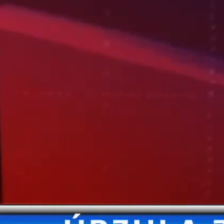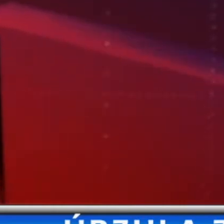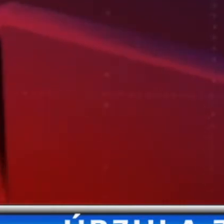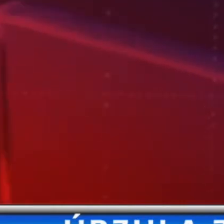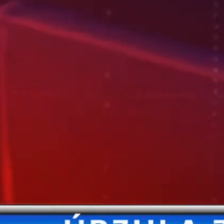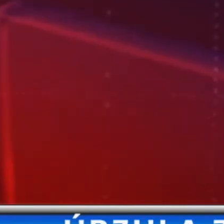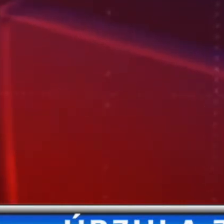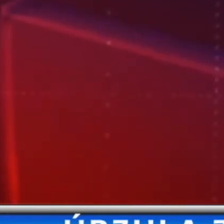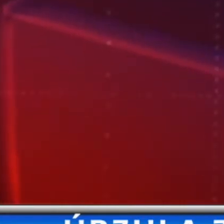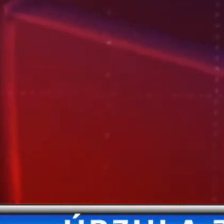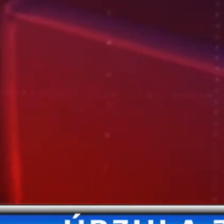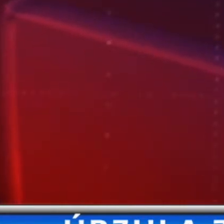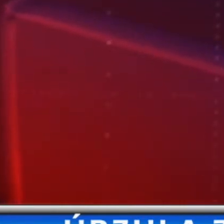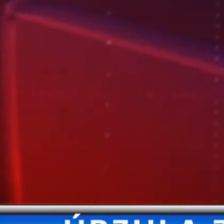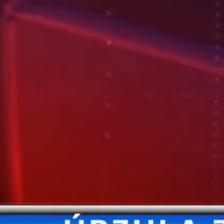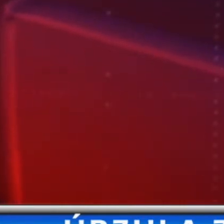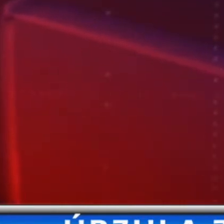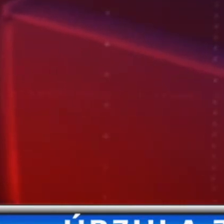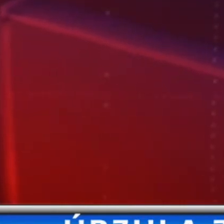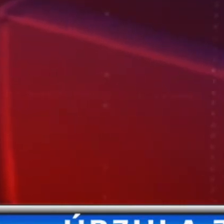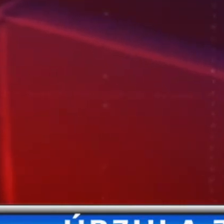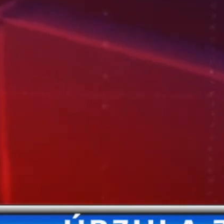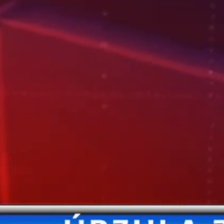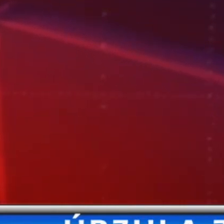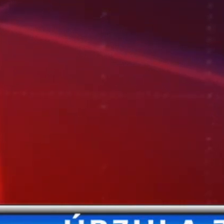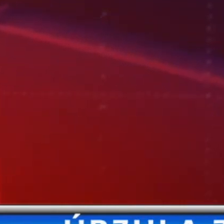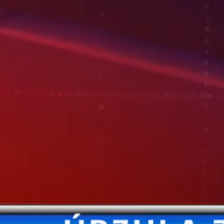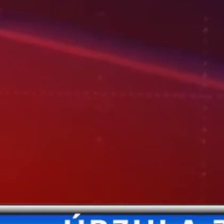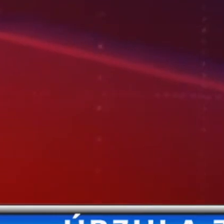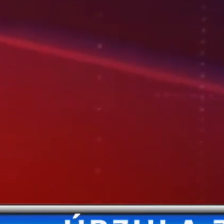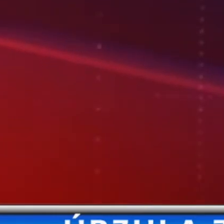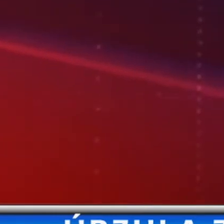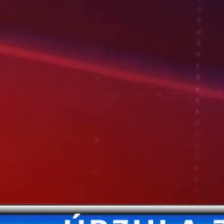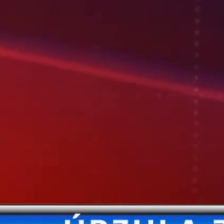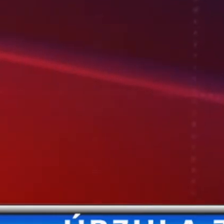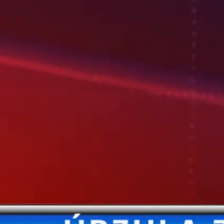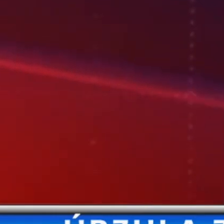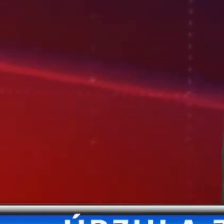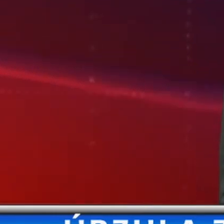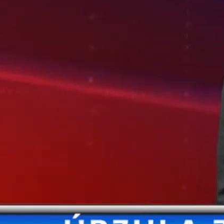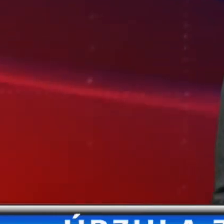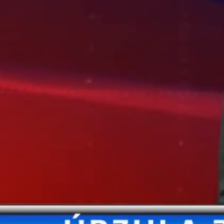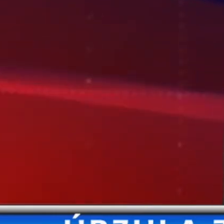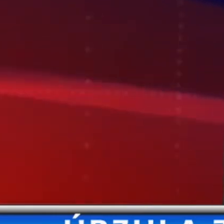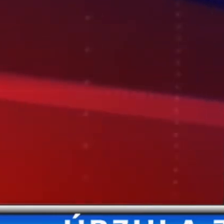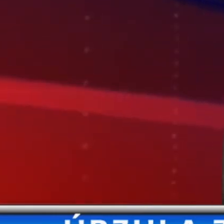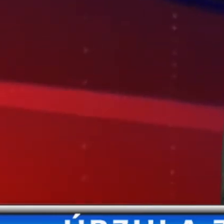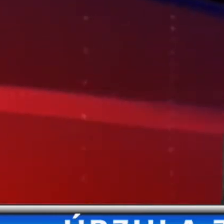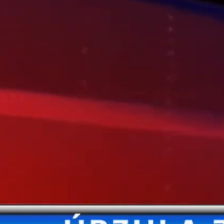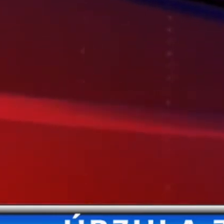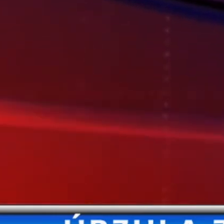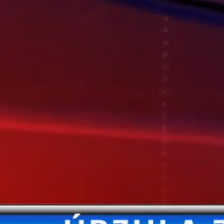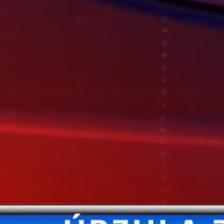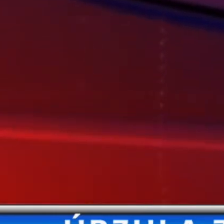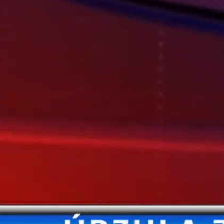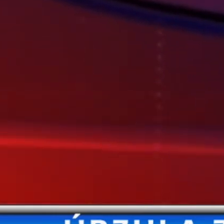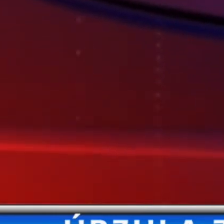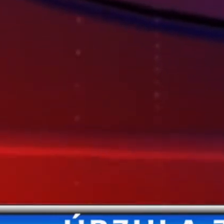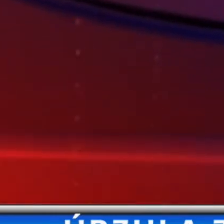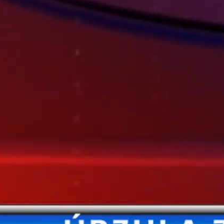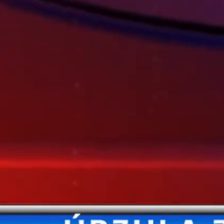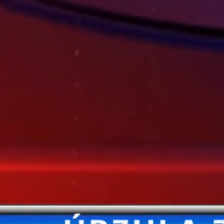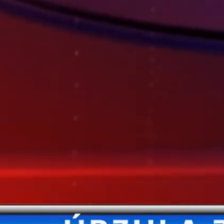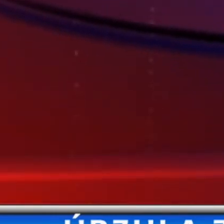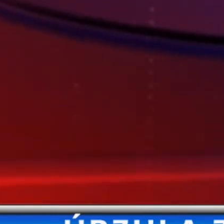psicológica o social cuando una persona joven, sobre todo adolescente, comienza a